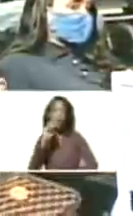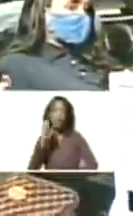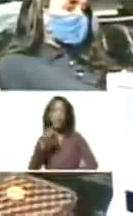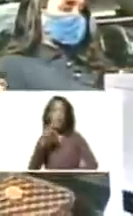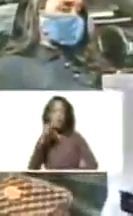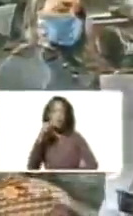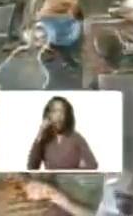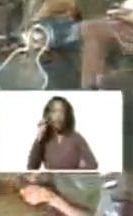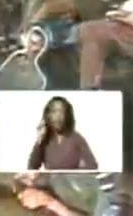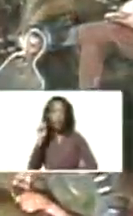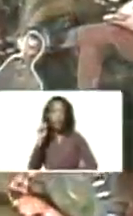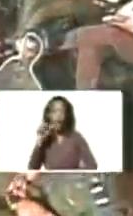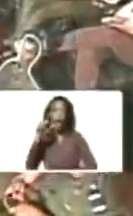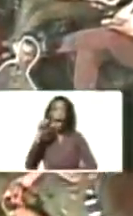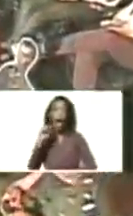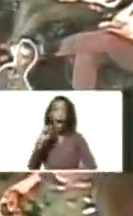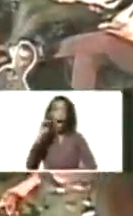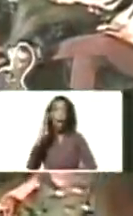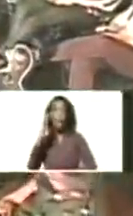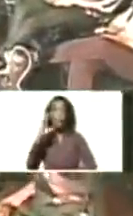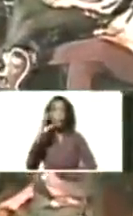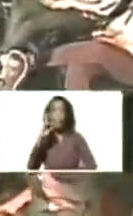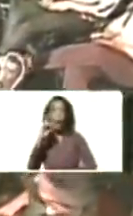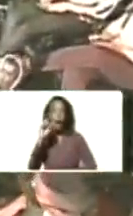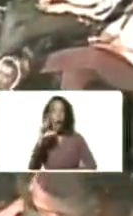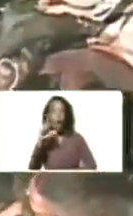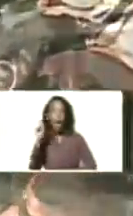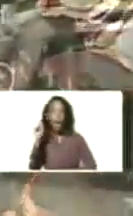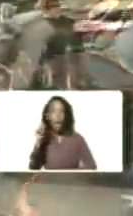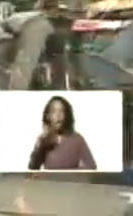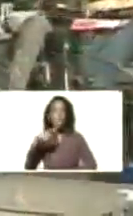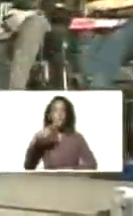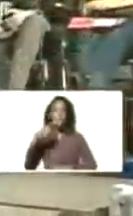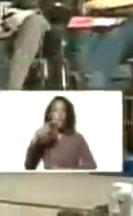con Abdala, con vacuna china,